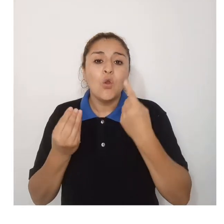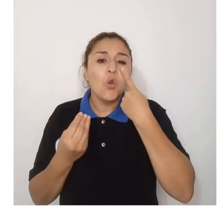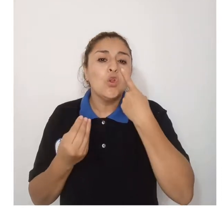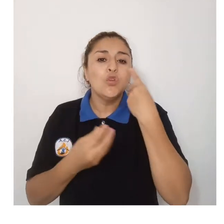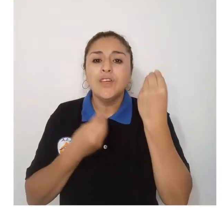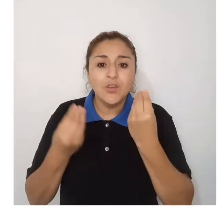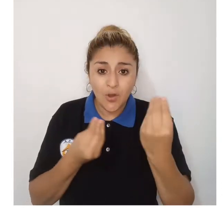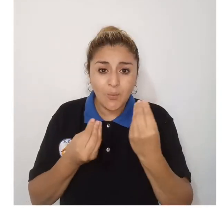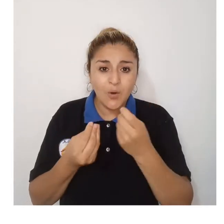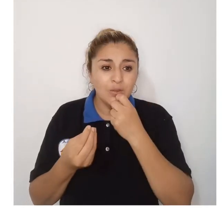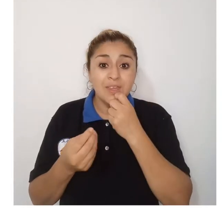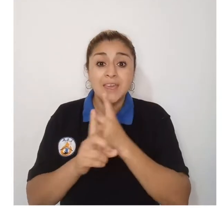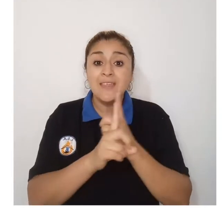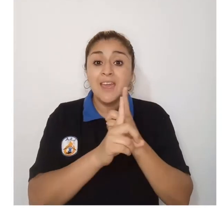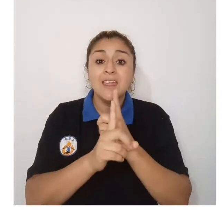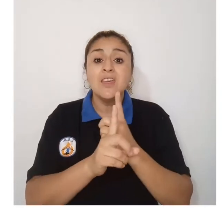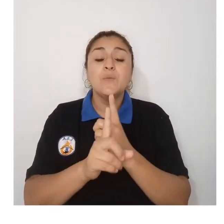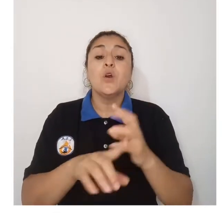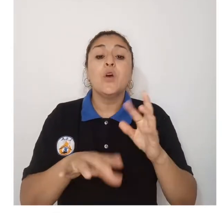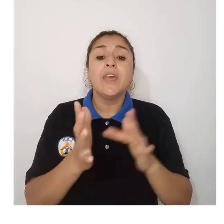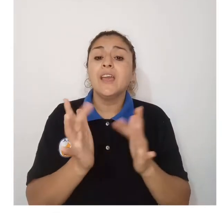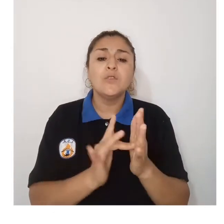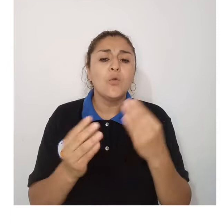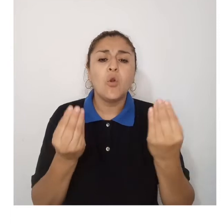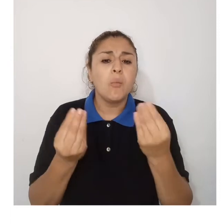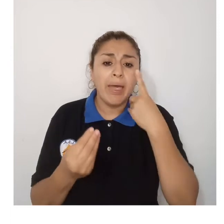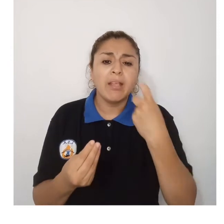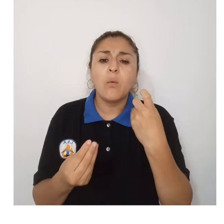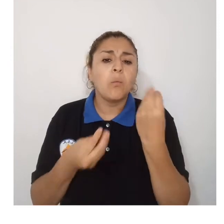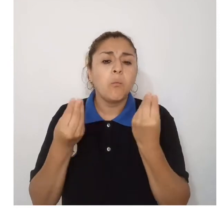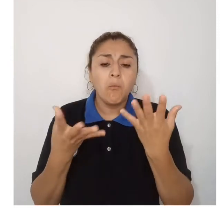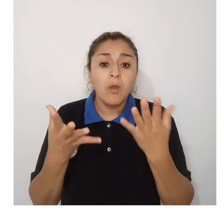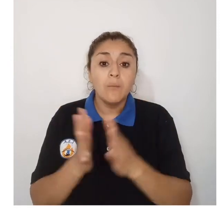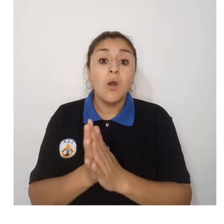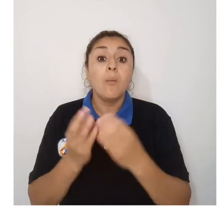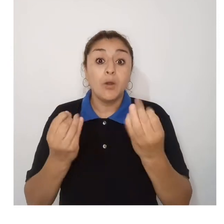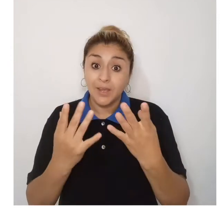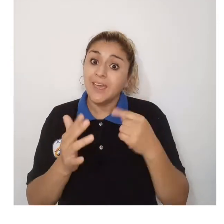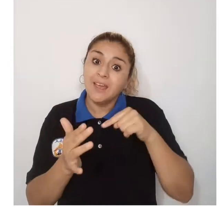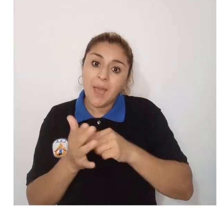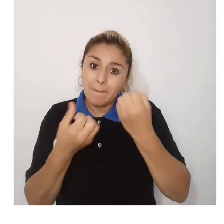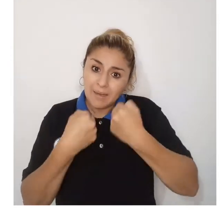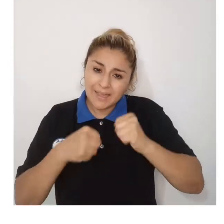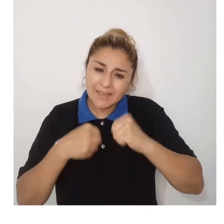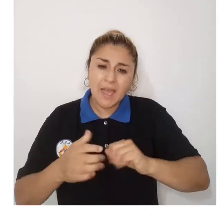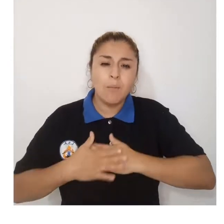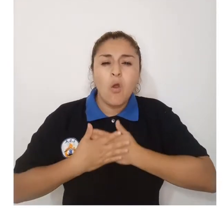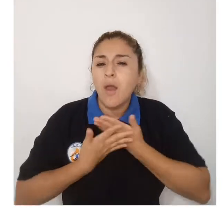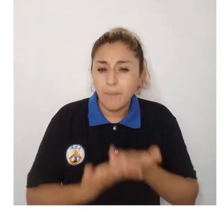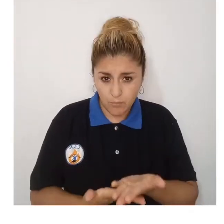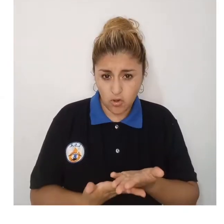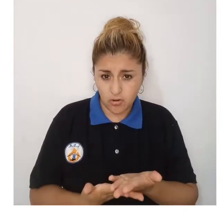amor amor los unos con los otros esto es tan